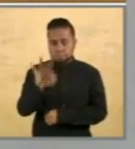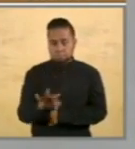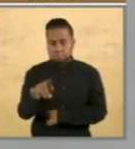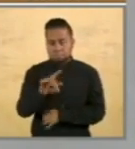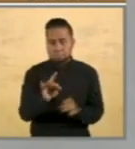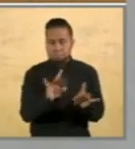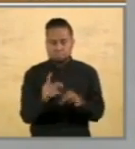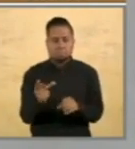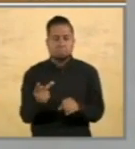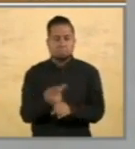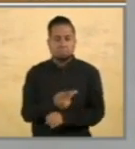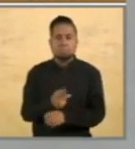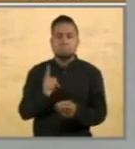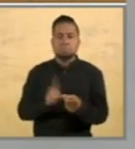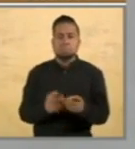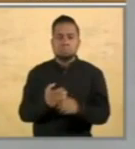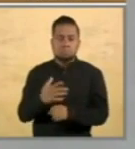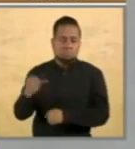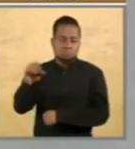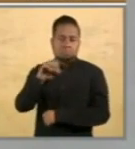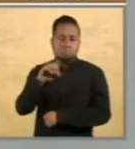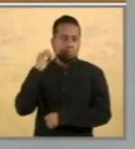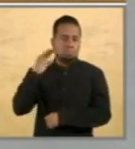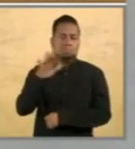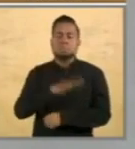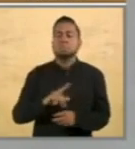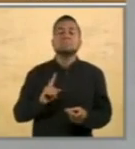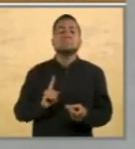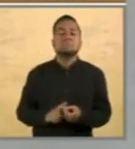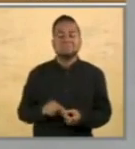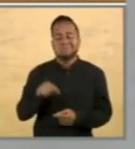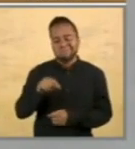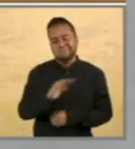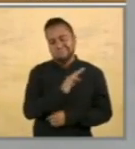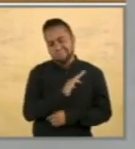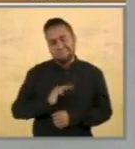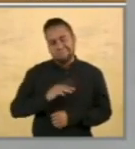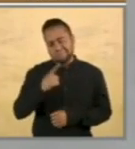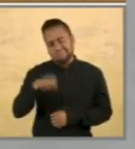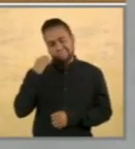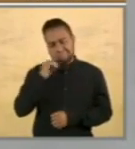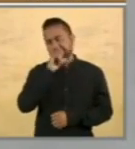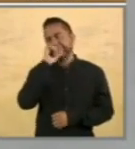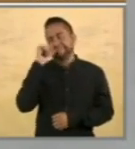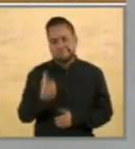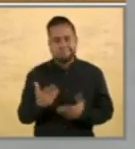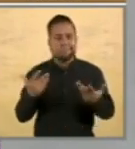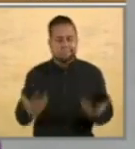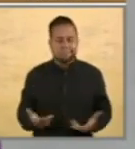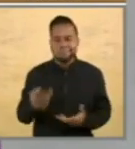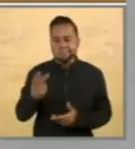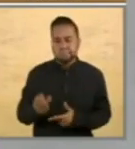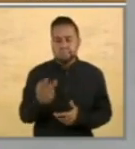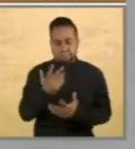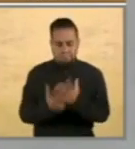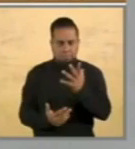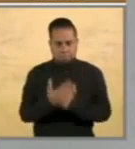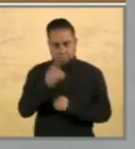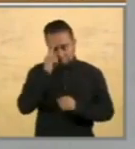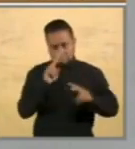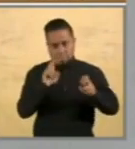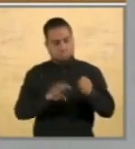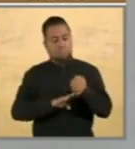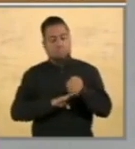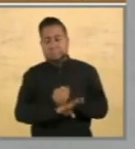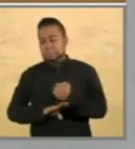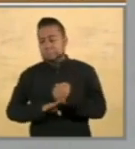de la incidencia delictiva de todo el estado sucede en el municipio de Oaxaca de Juárez Entonces eso se está haciendo en temas de